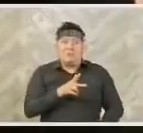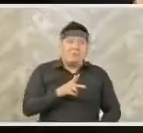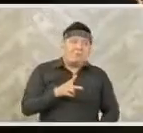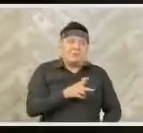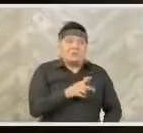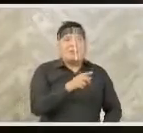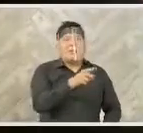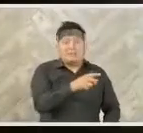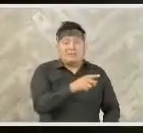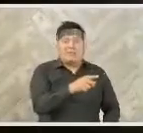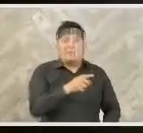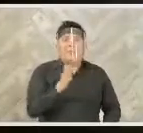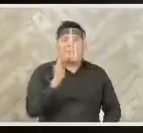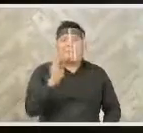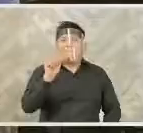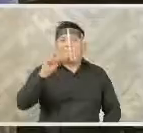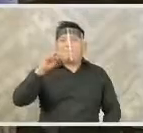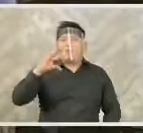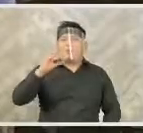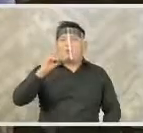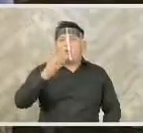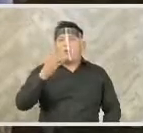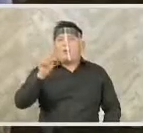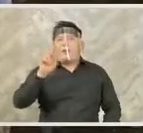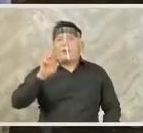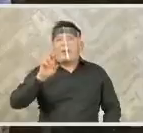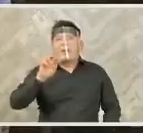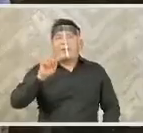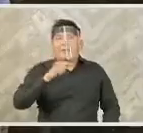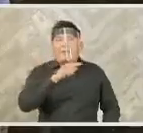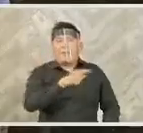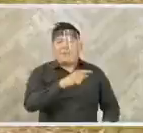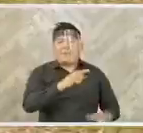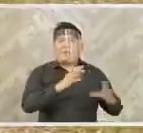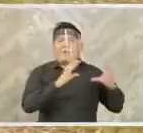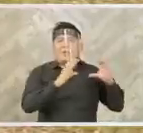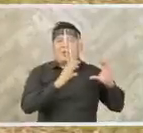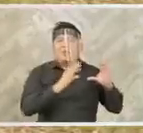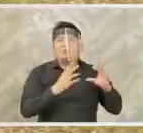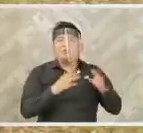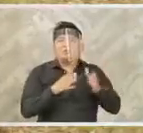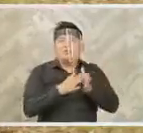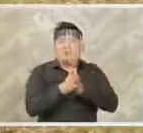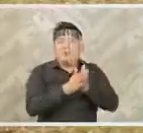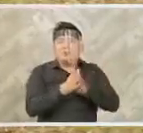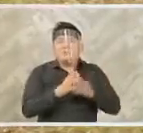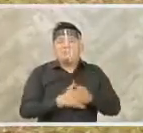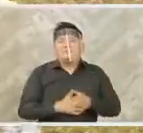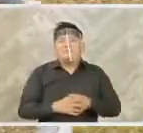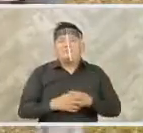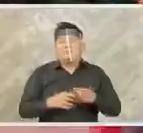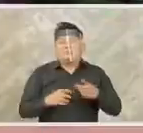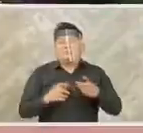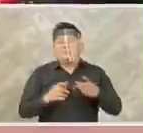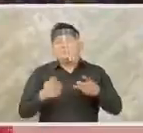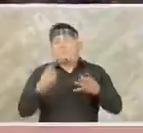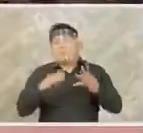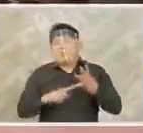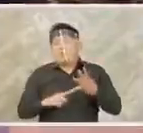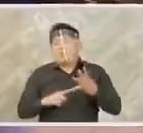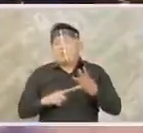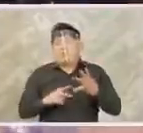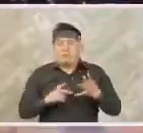el cultivo de cacao. Y ya más cerca tenemos, por la vía, la salida del pórtico, está San Pedro, y también muy